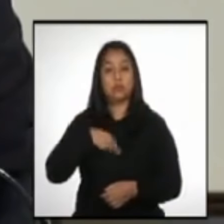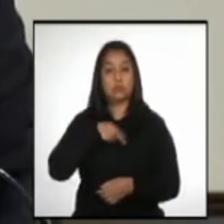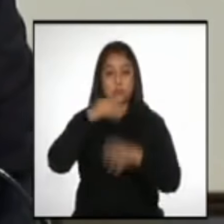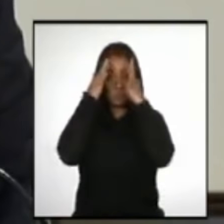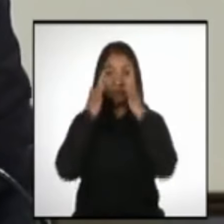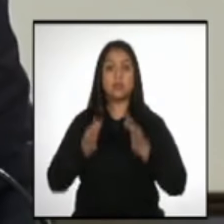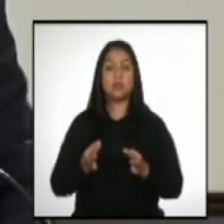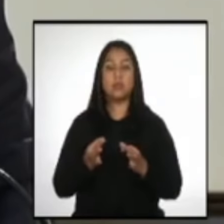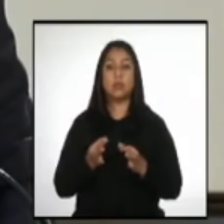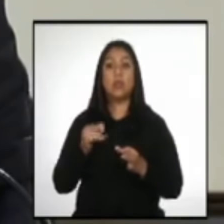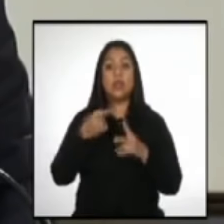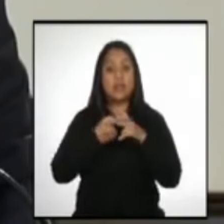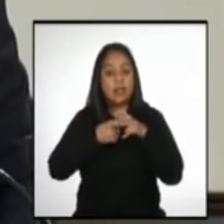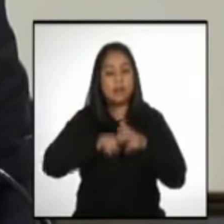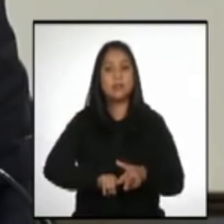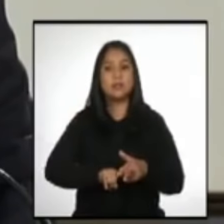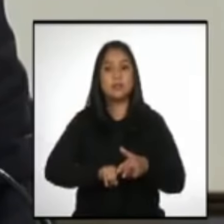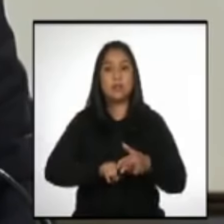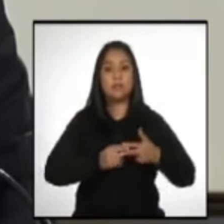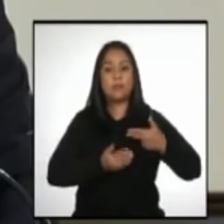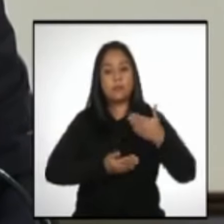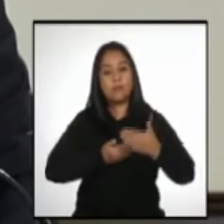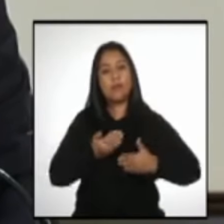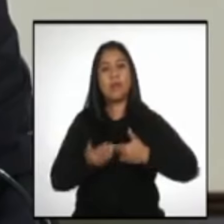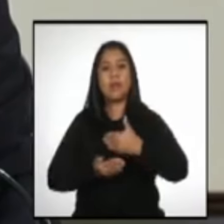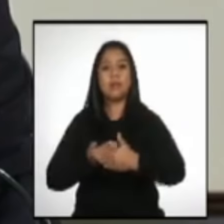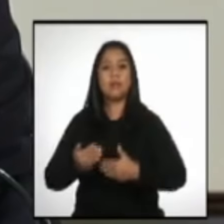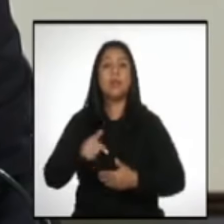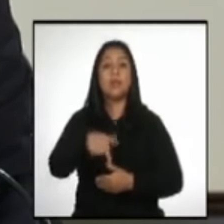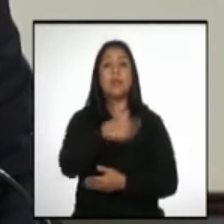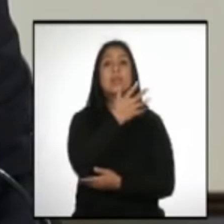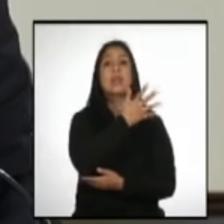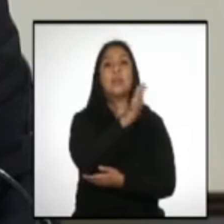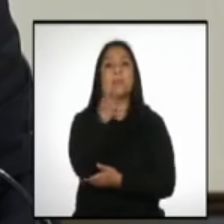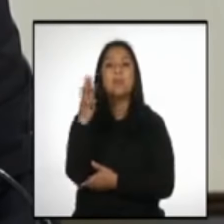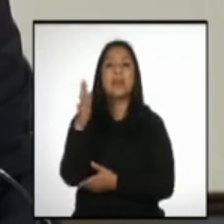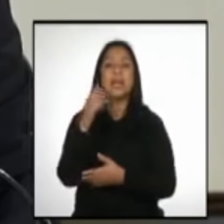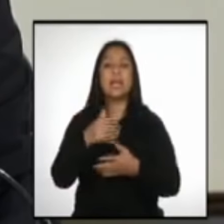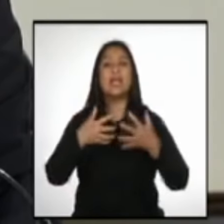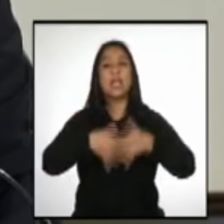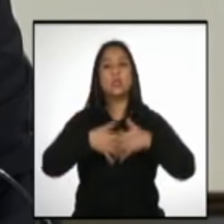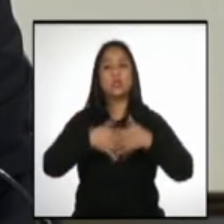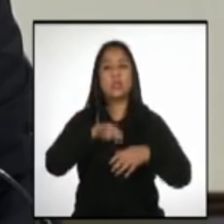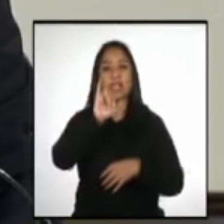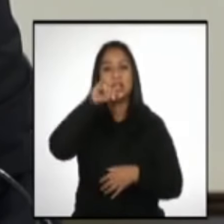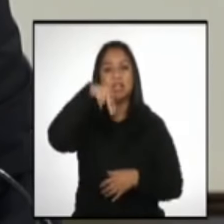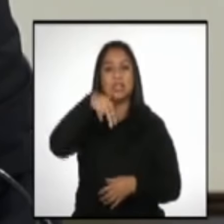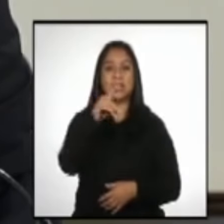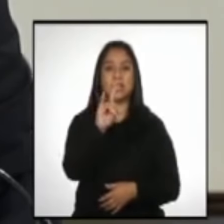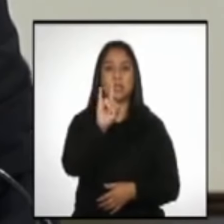de iniciar la preparación del Parque de la Industria como un centro de